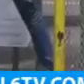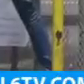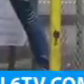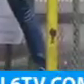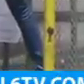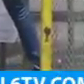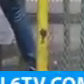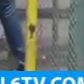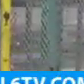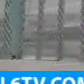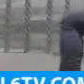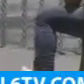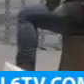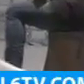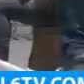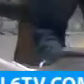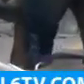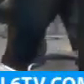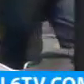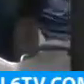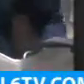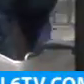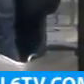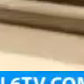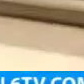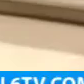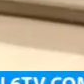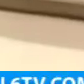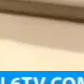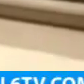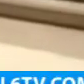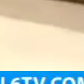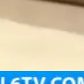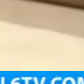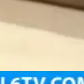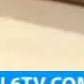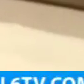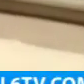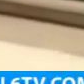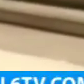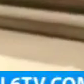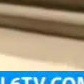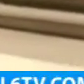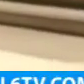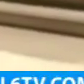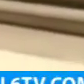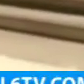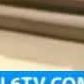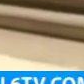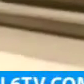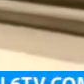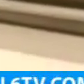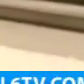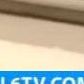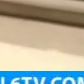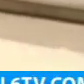Al inicio de la pandemia, diferentes médicos les dijeron que la contingencia por COVID-19 duraría al menos 2 años y les advirtieron que